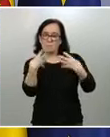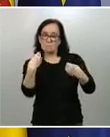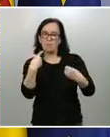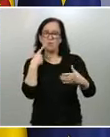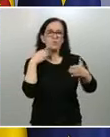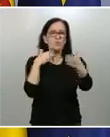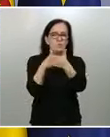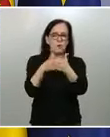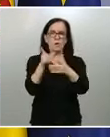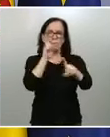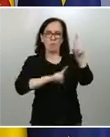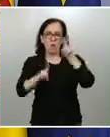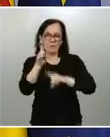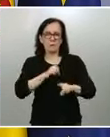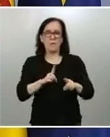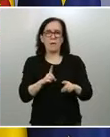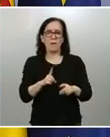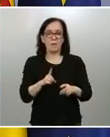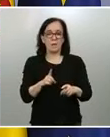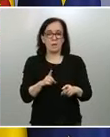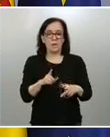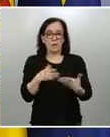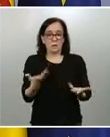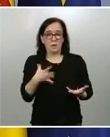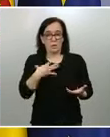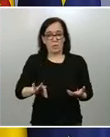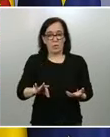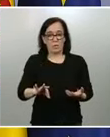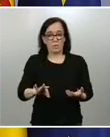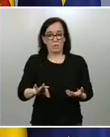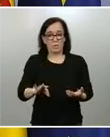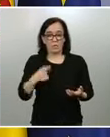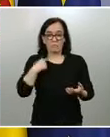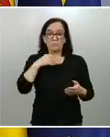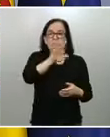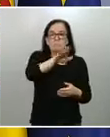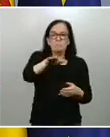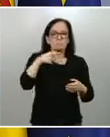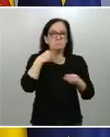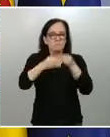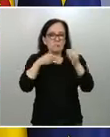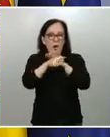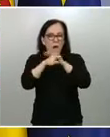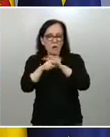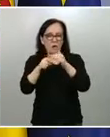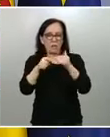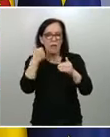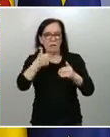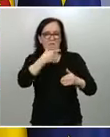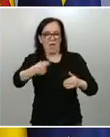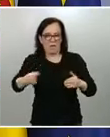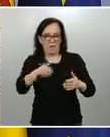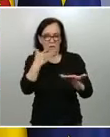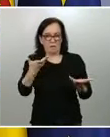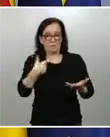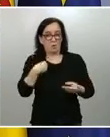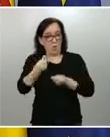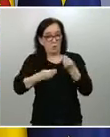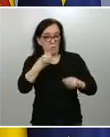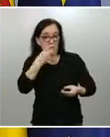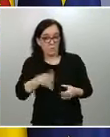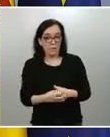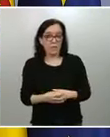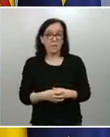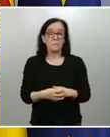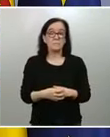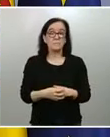ya dónde podemos intervenir y lo estamos haciendo creo que qué bien qué es que van